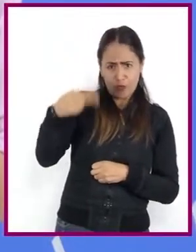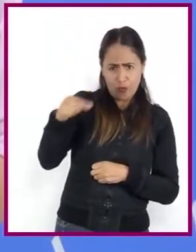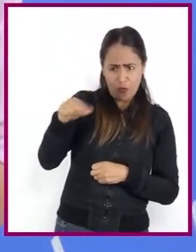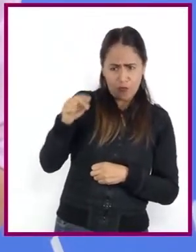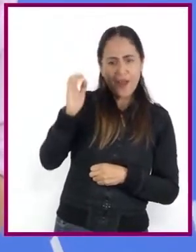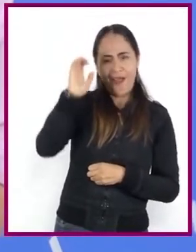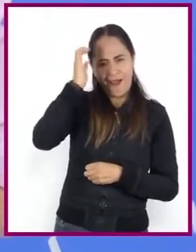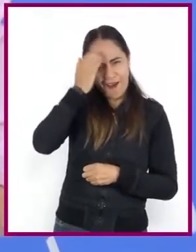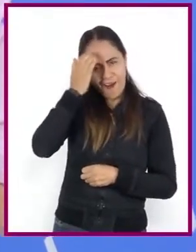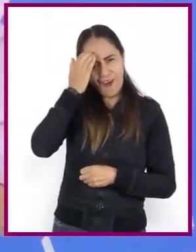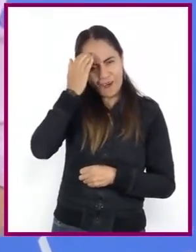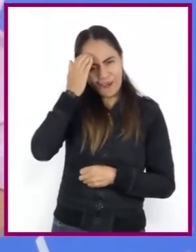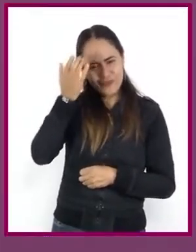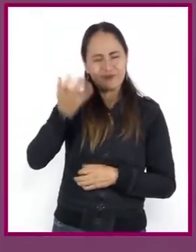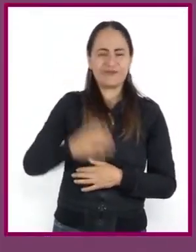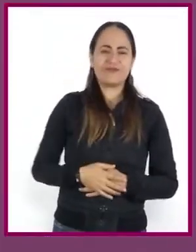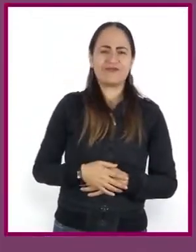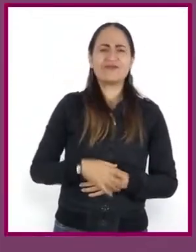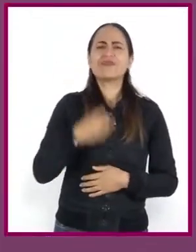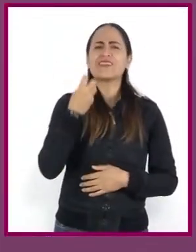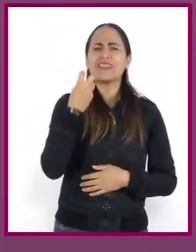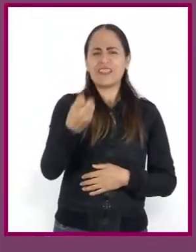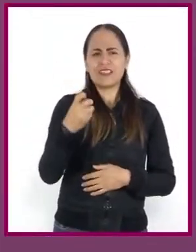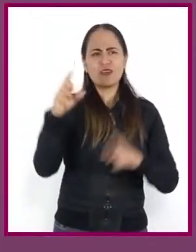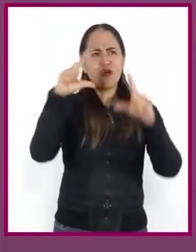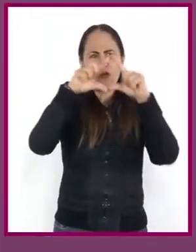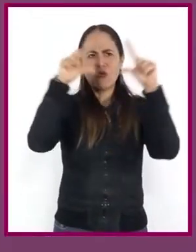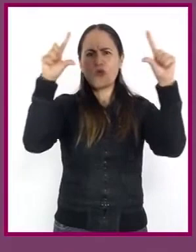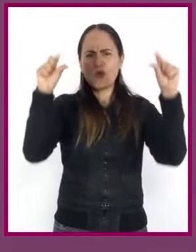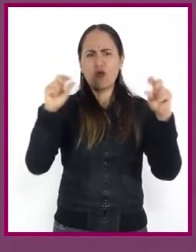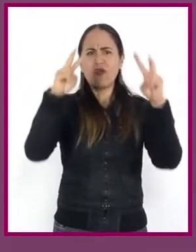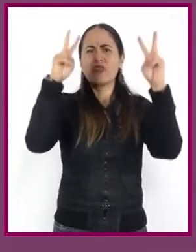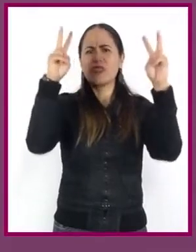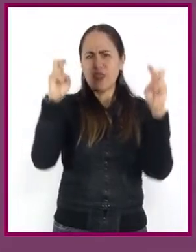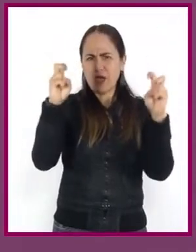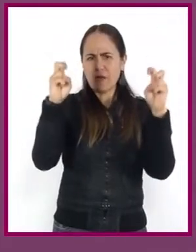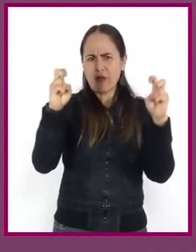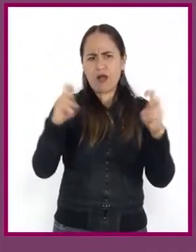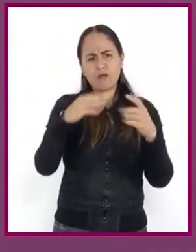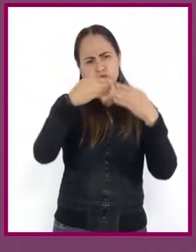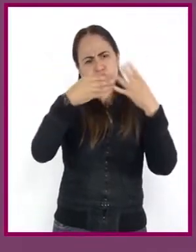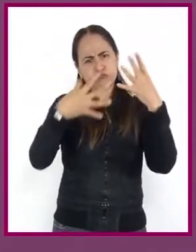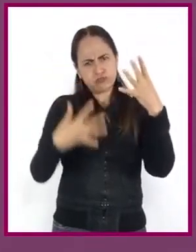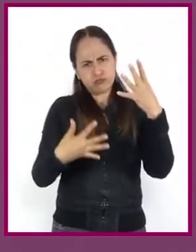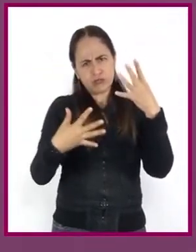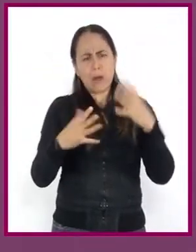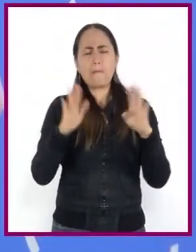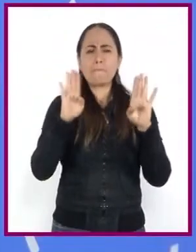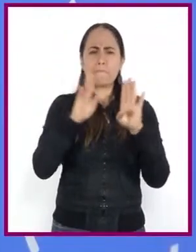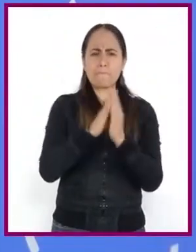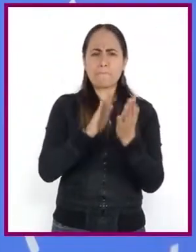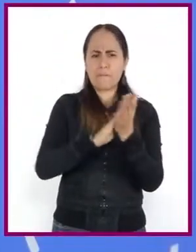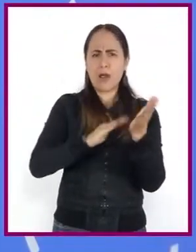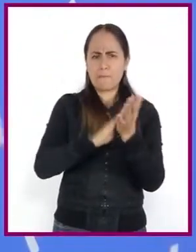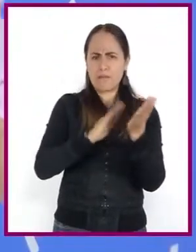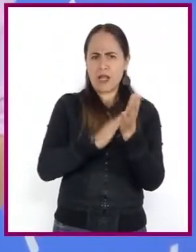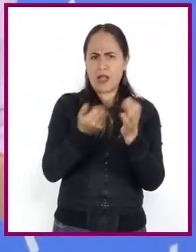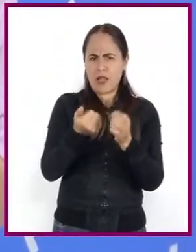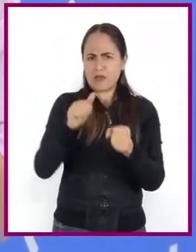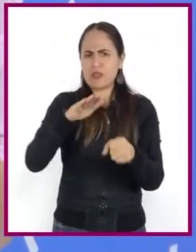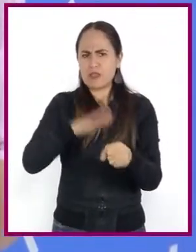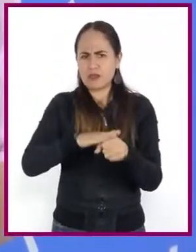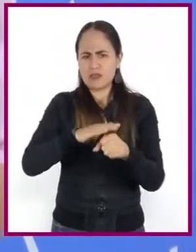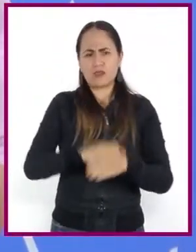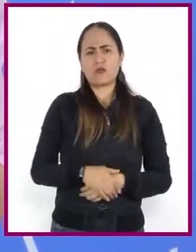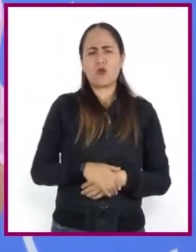referimos a reflexionar sobre el uso de títulos y subtítulos en documentos administrativos. ¿Alguna vez